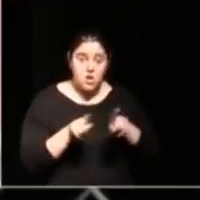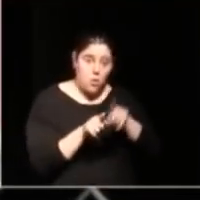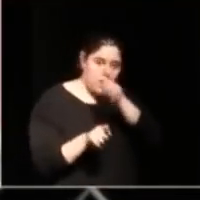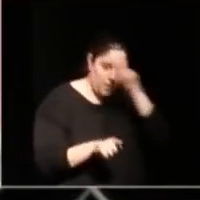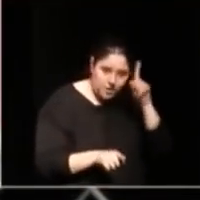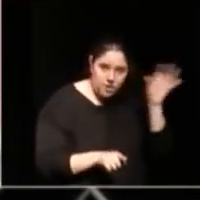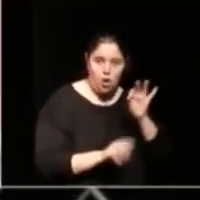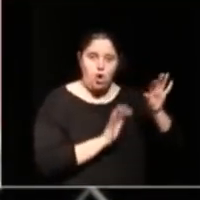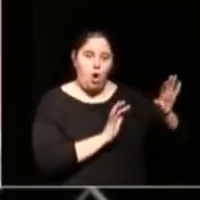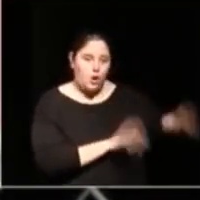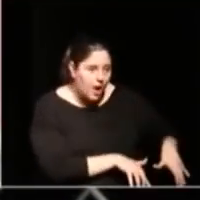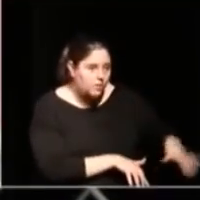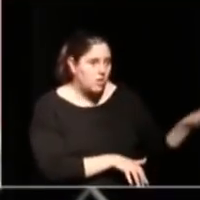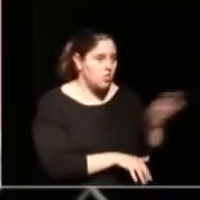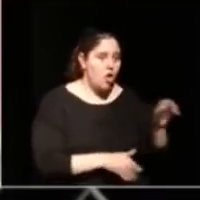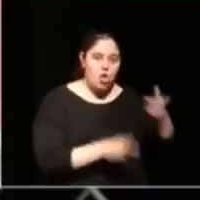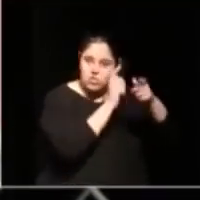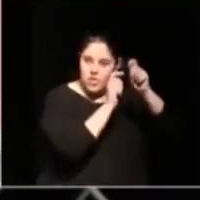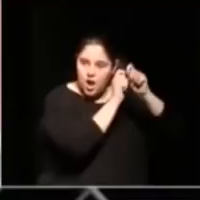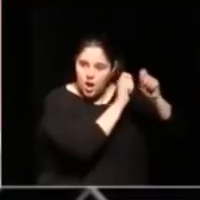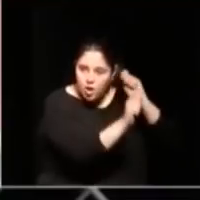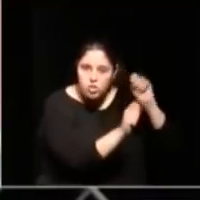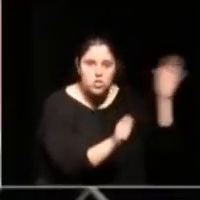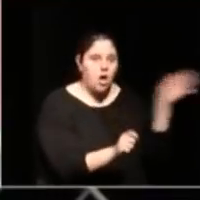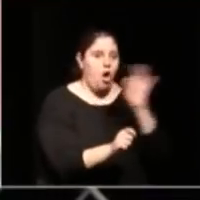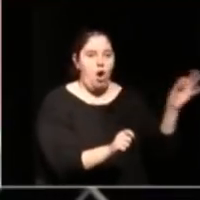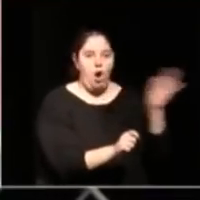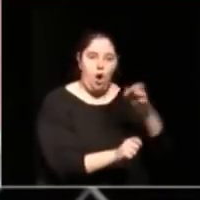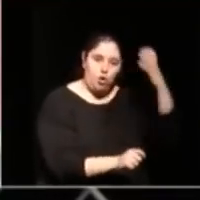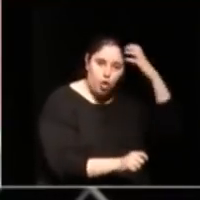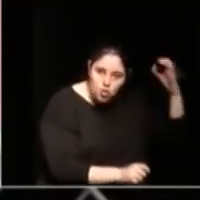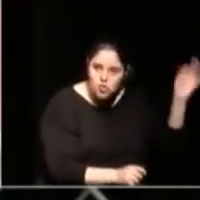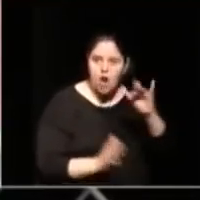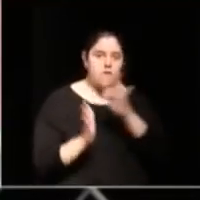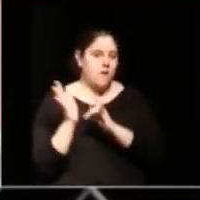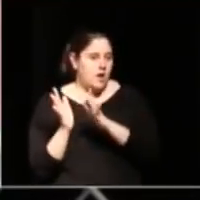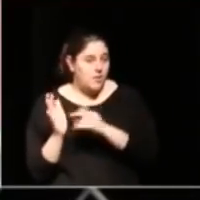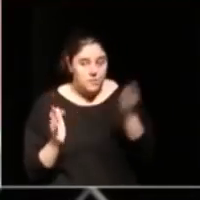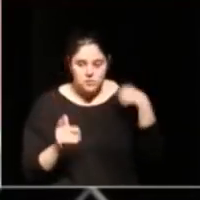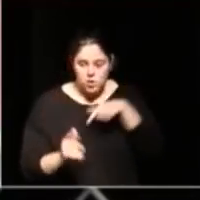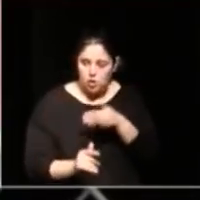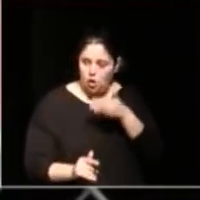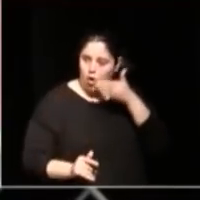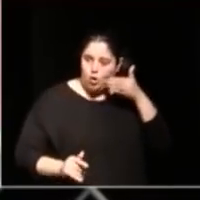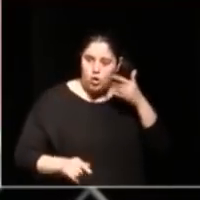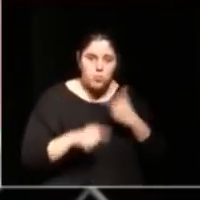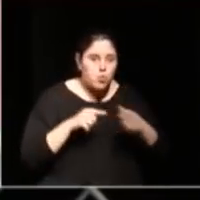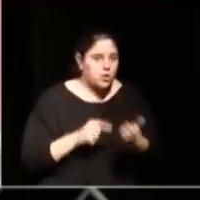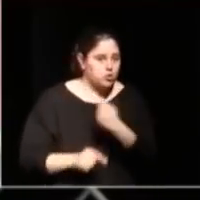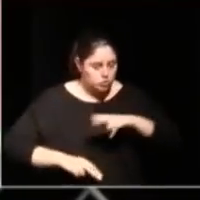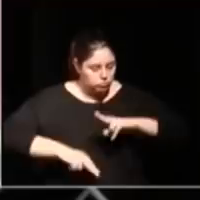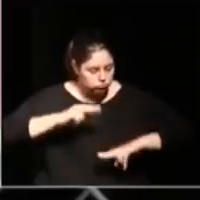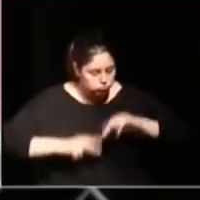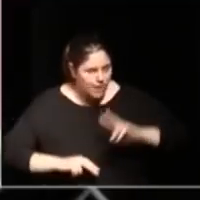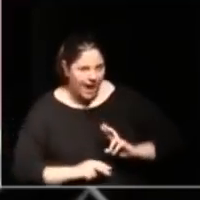Madrid, como lo es el de Cádiz, como lo es el de Zaragoza, como lo es el de Coruña, como lo es el de Valencia. Es un honor que estemos construyendo